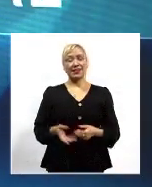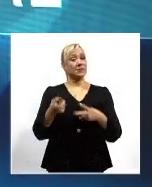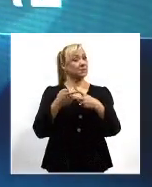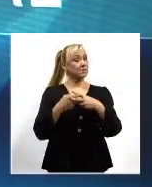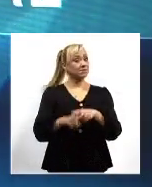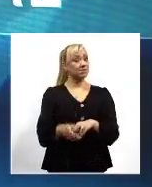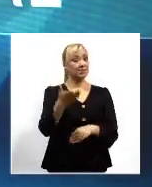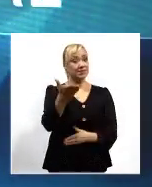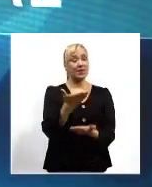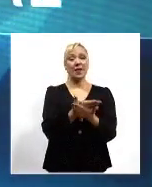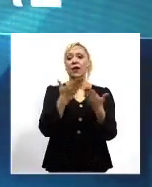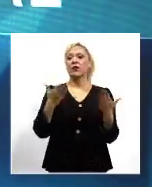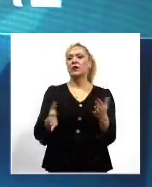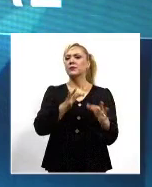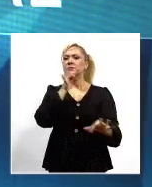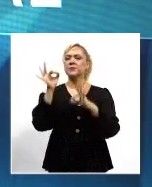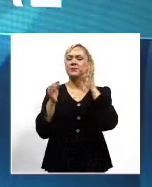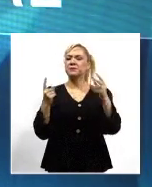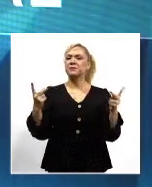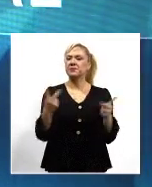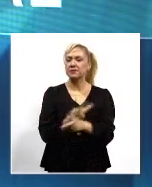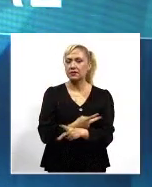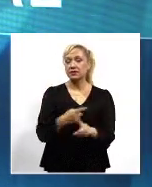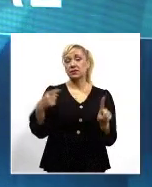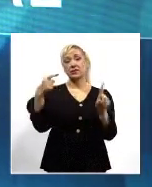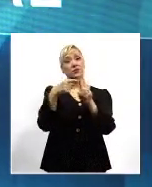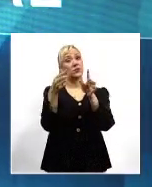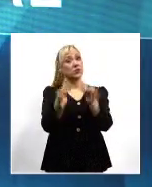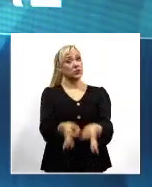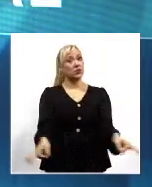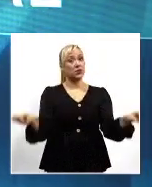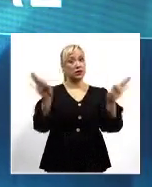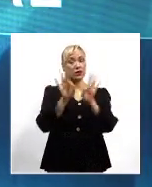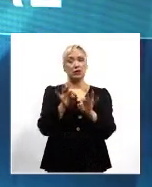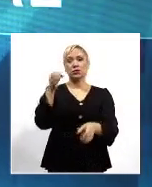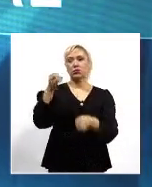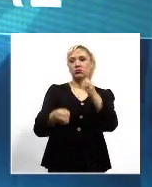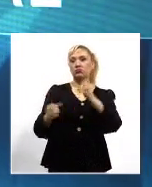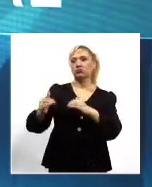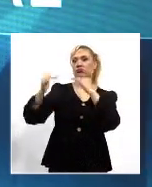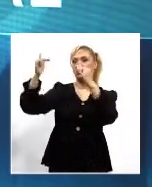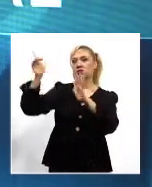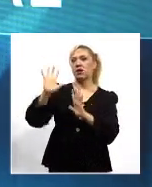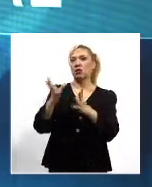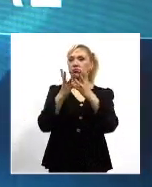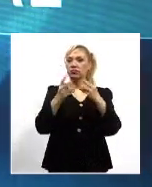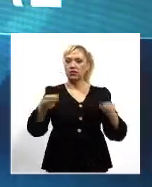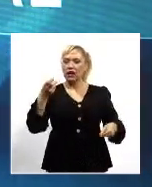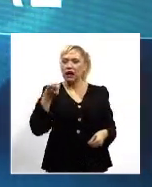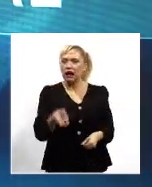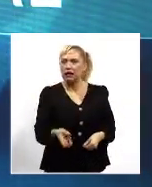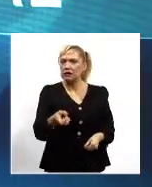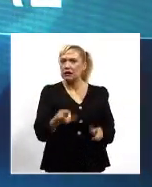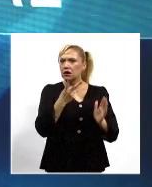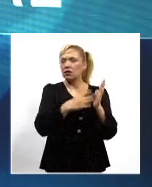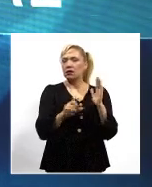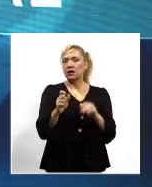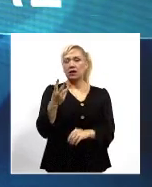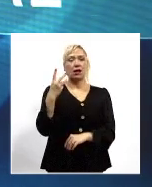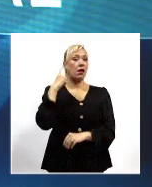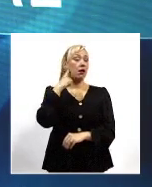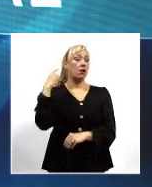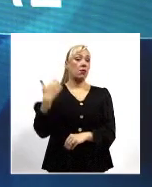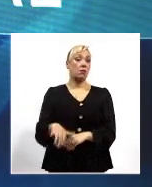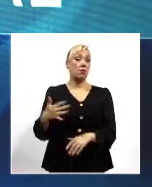Iniciamos con las noticias porque uno de los asuntos más relevantes resueltos por la Corte en lo que va de este año fue relativo a la primera parte